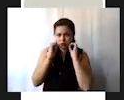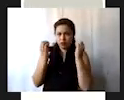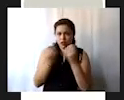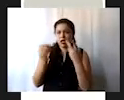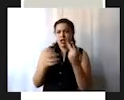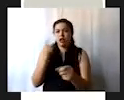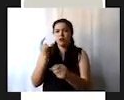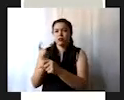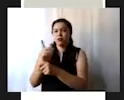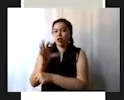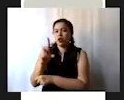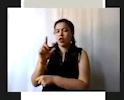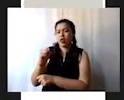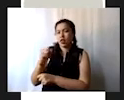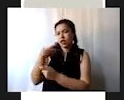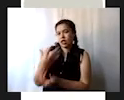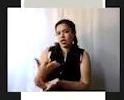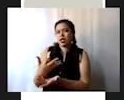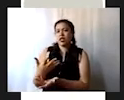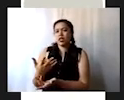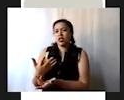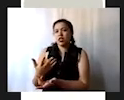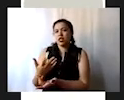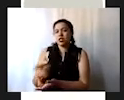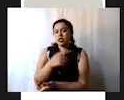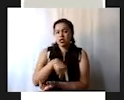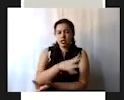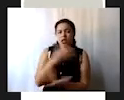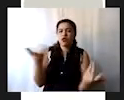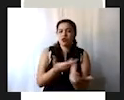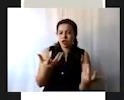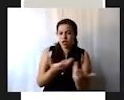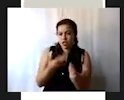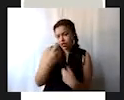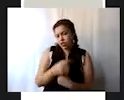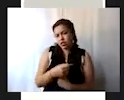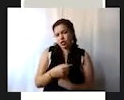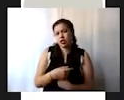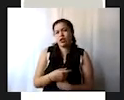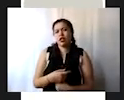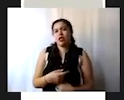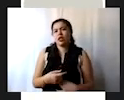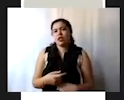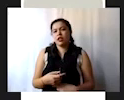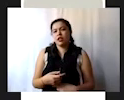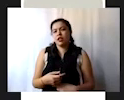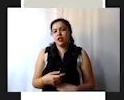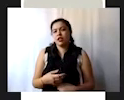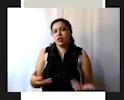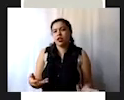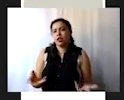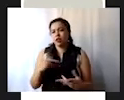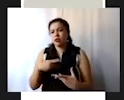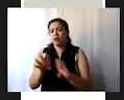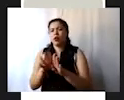a qué ODS les está impactando. Y bueno, ¿cómo rinden